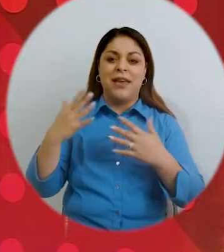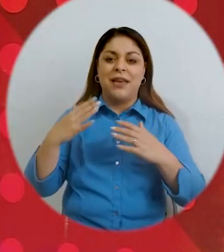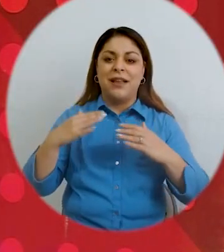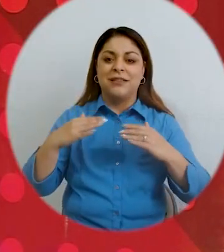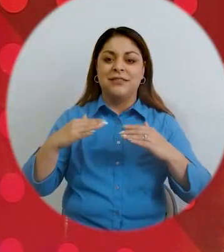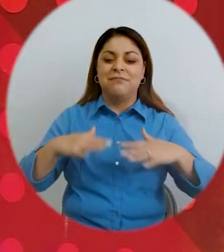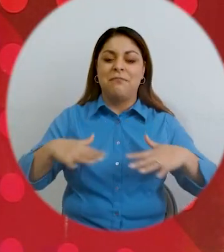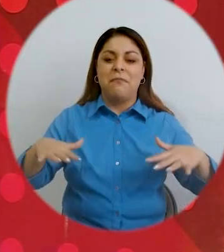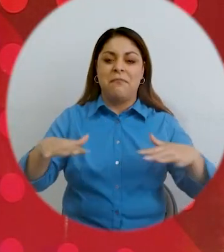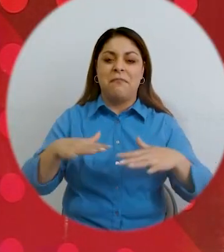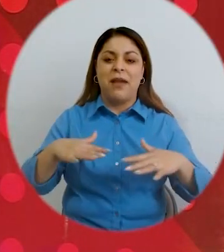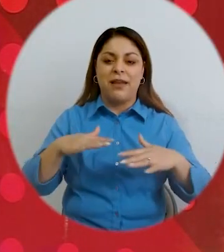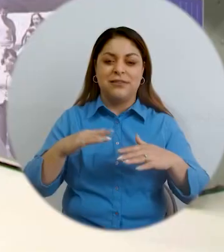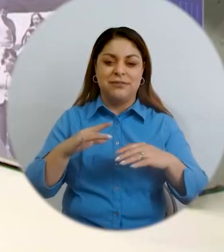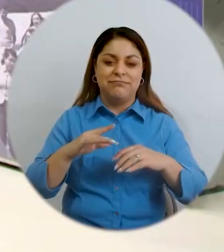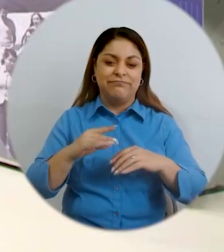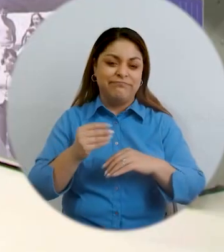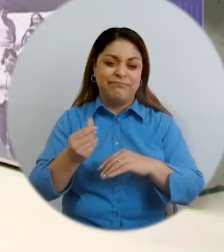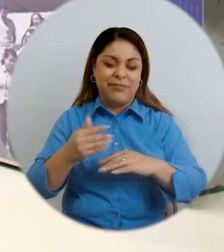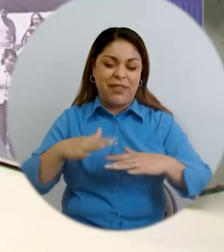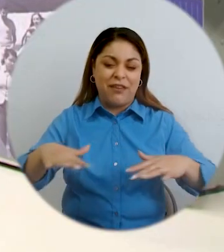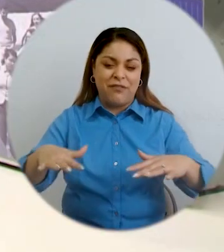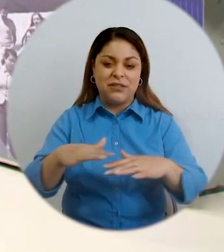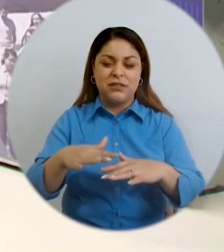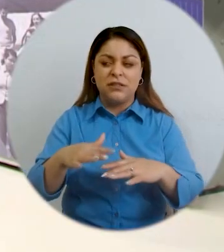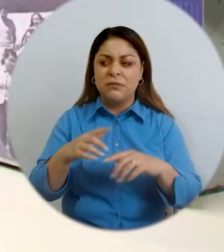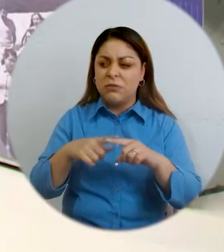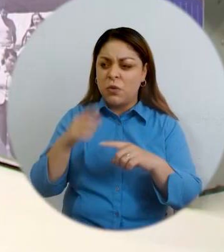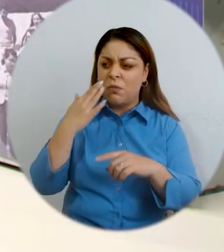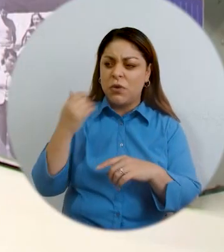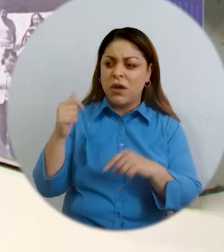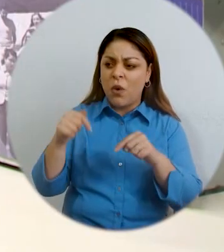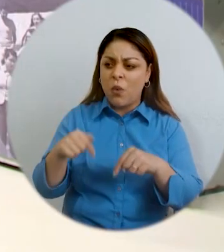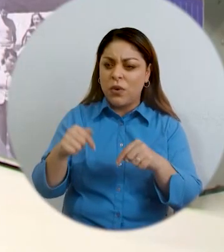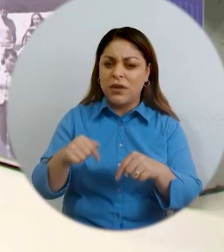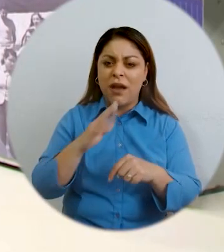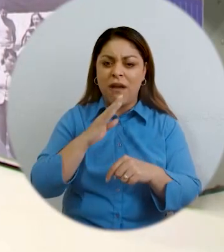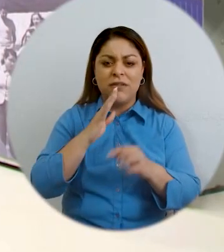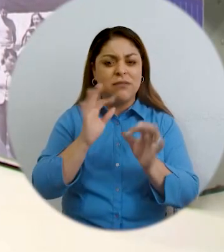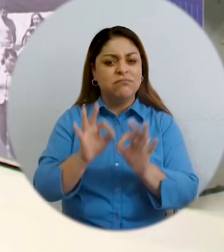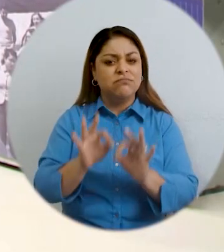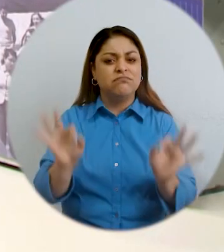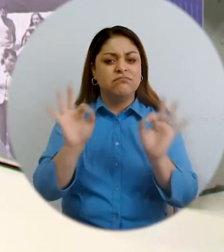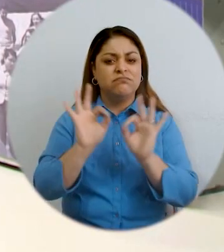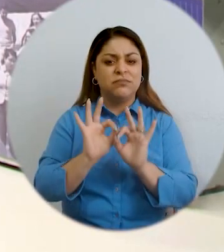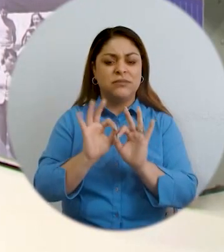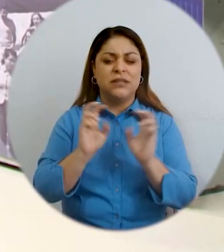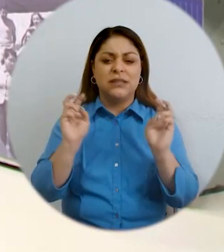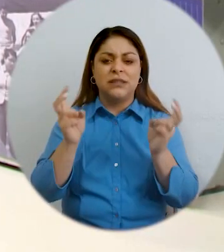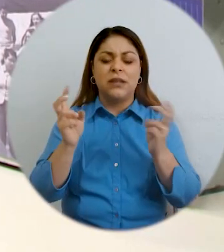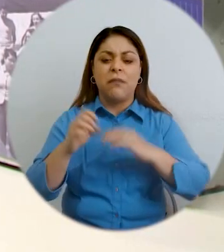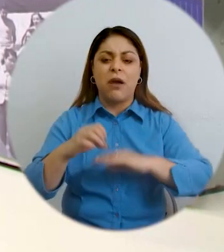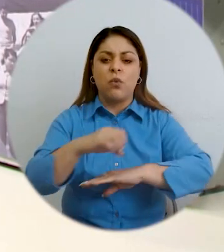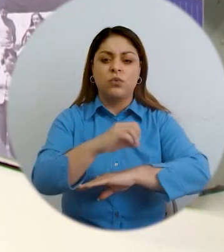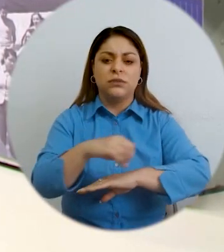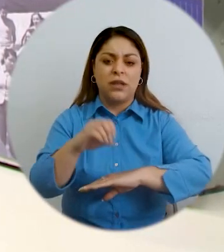Pero ¿por qué hoy se ha tomado conciencia sobre la importancia de hablar de los océanos?